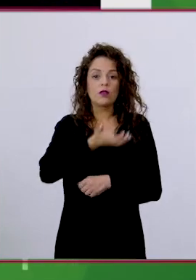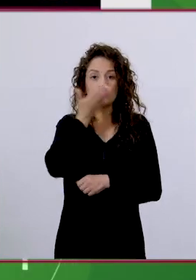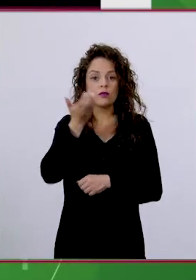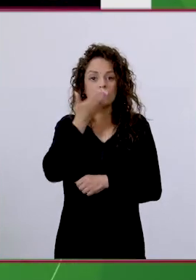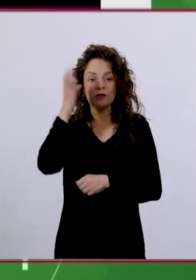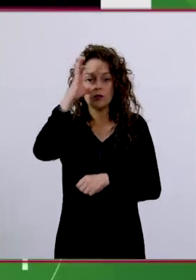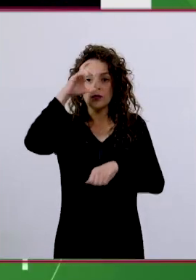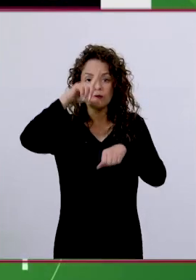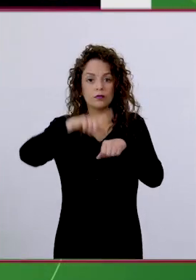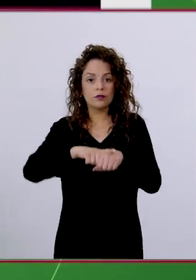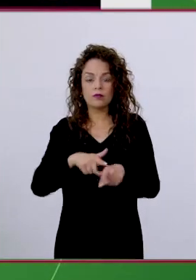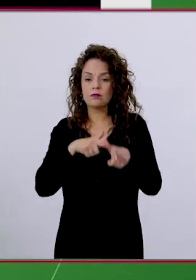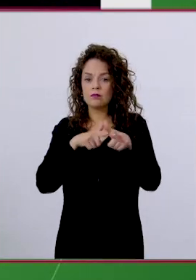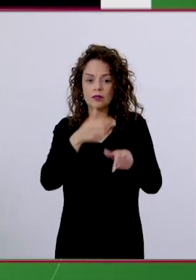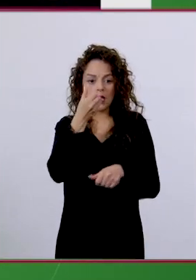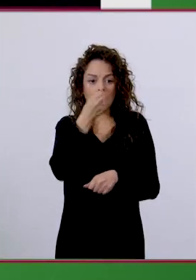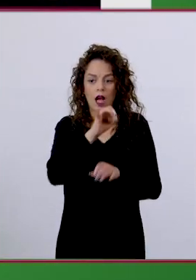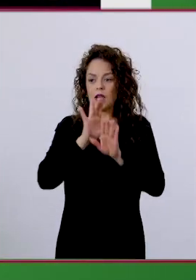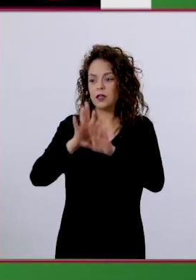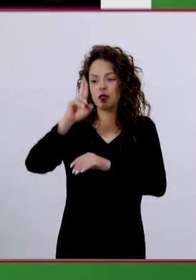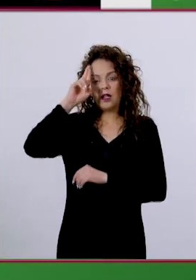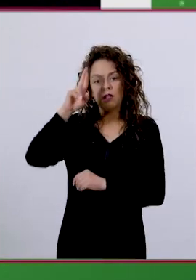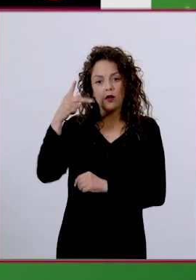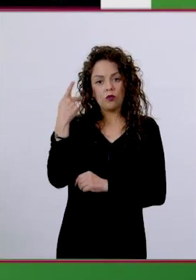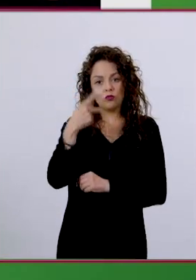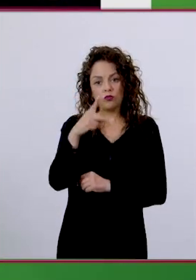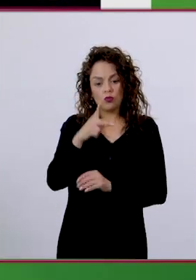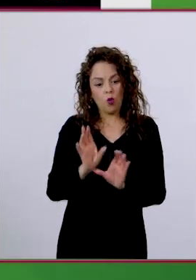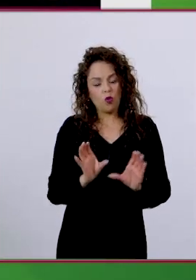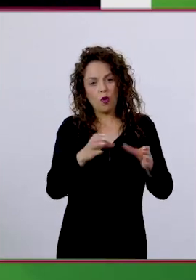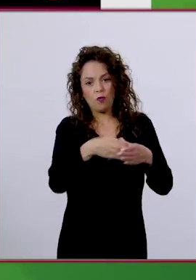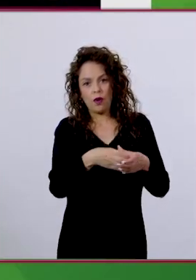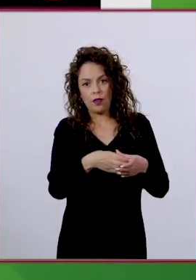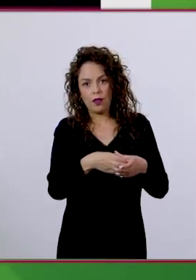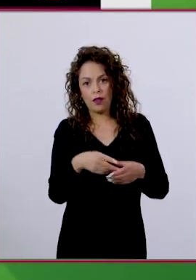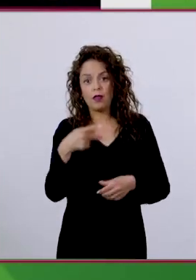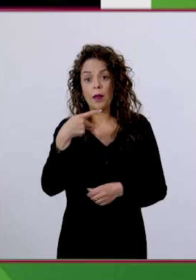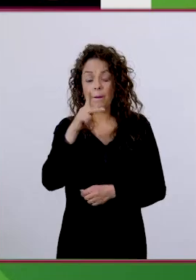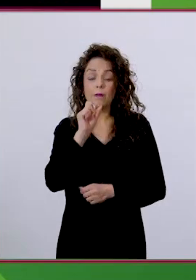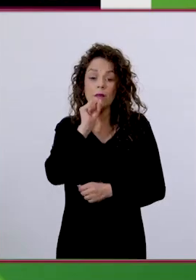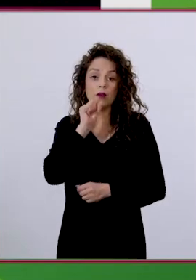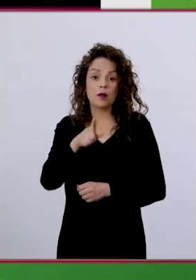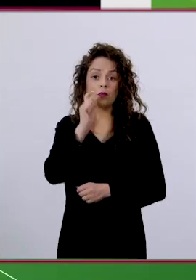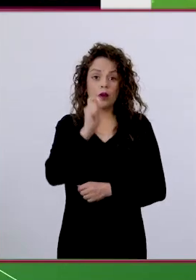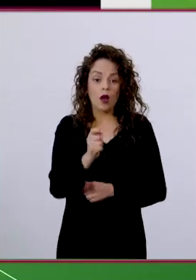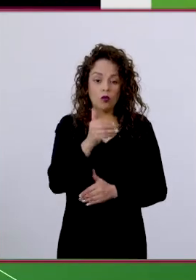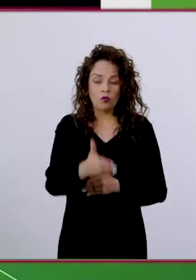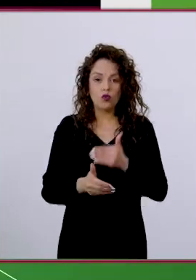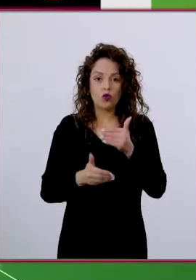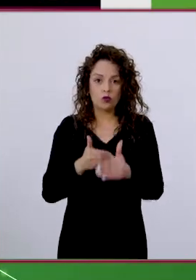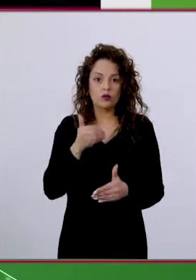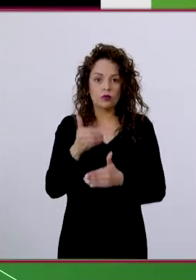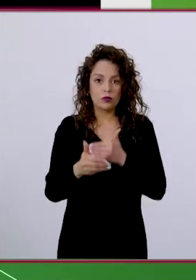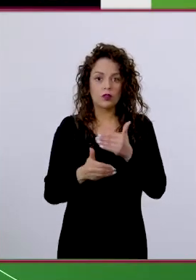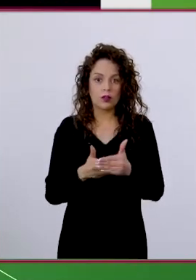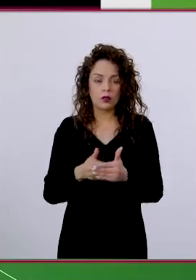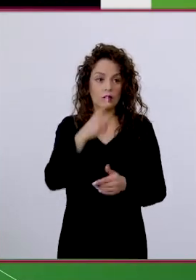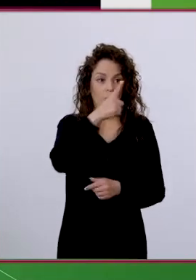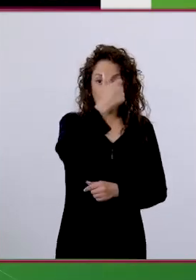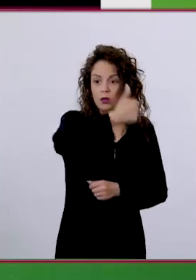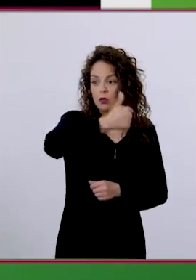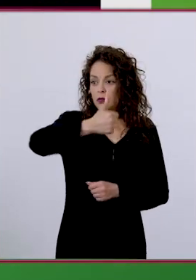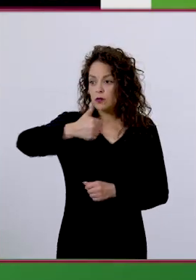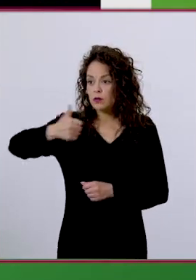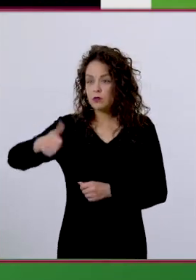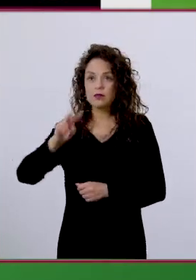sistemas tradicionales y los saberes pues de la comunidad como tal, pero también representa un proceso en el sentido de que cada uno de los